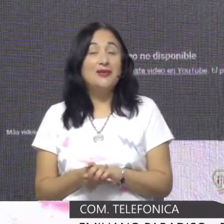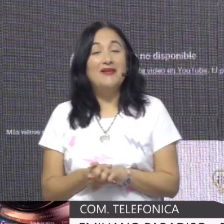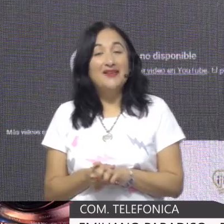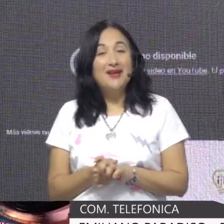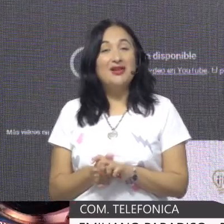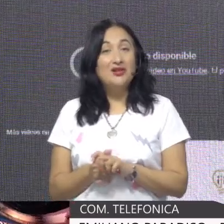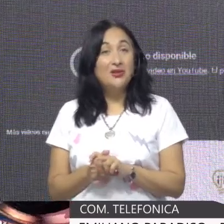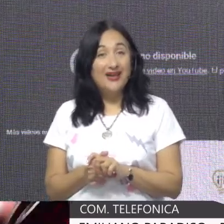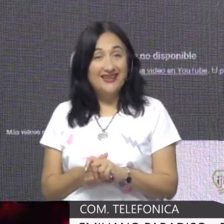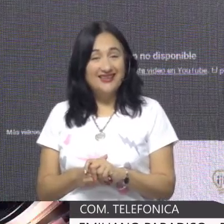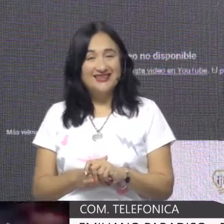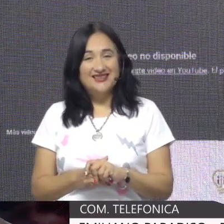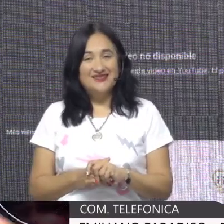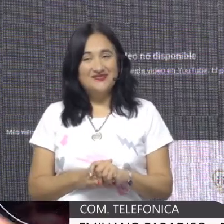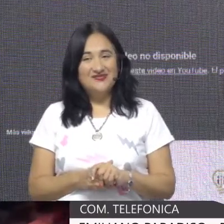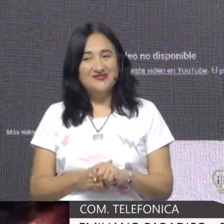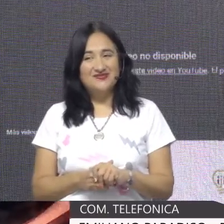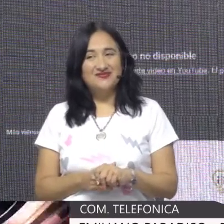con esta primavera virtual.